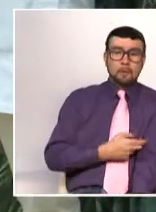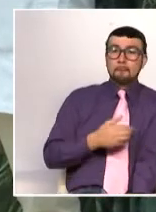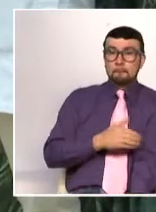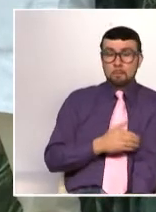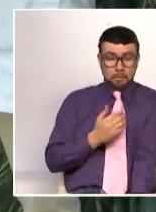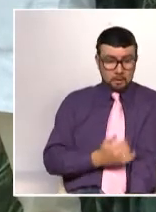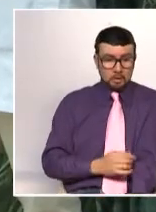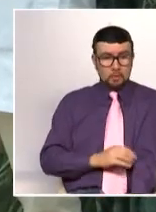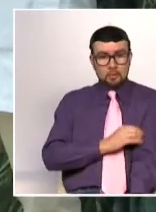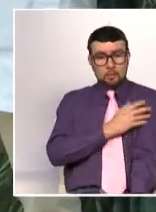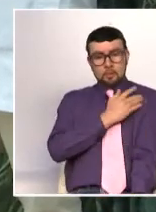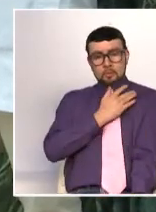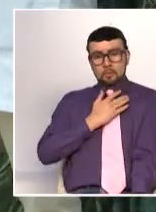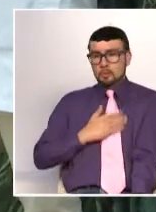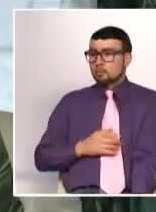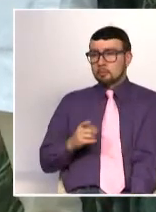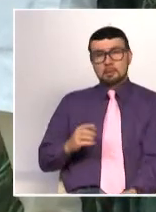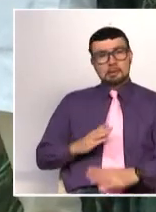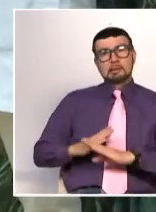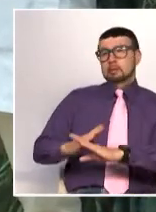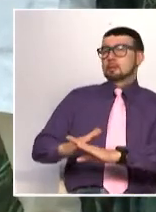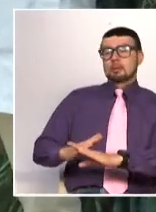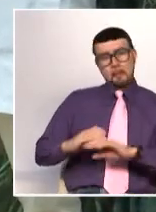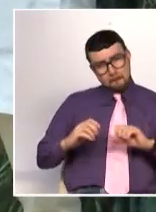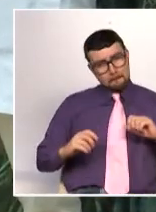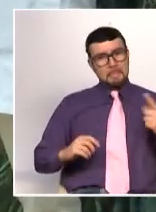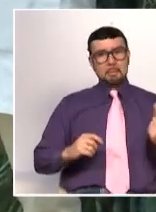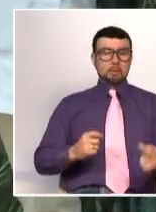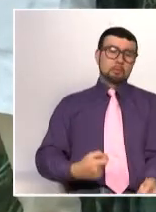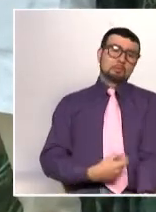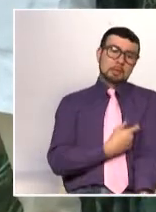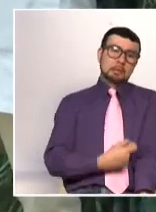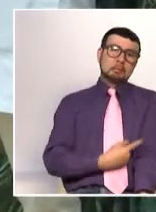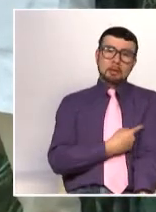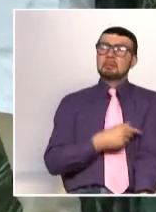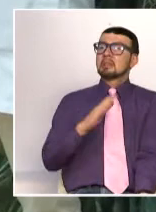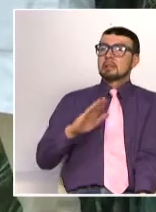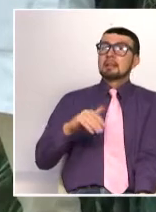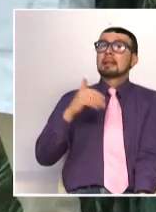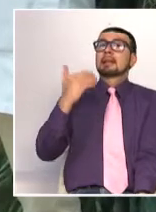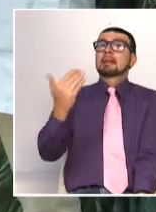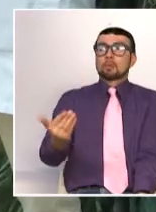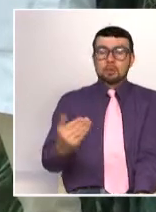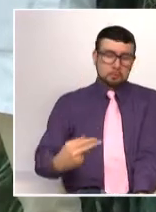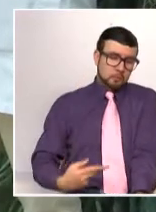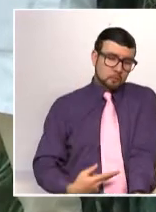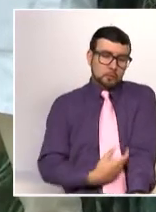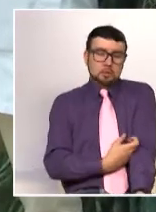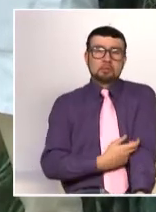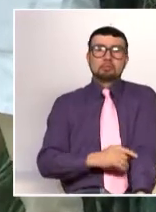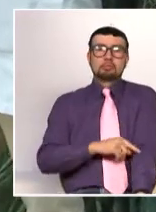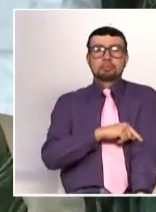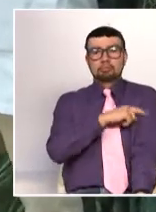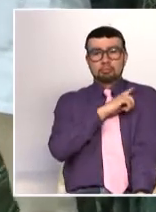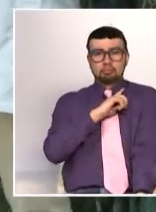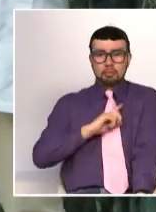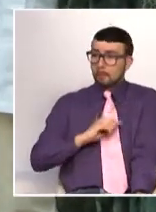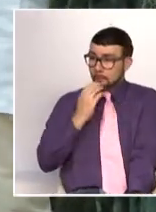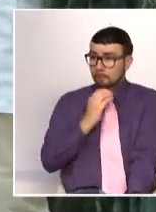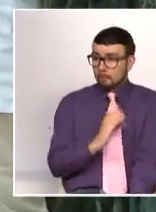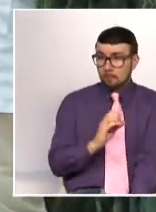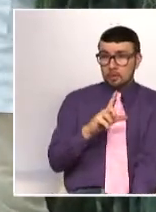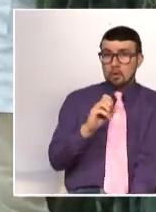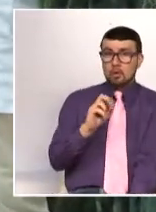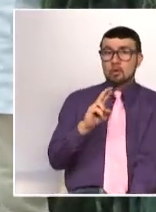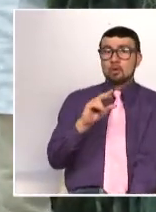que oxidar y a esos oligoelementos por el sol doctor le explicó de que el cloruro de sodio nhl